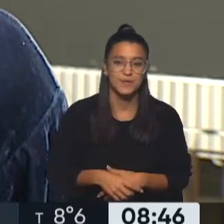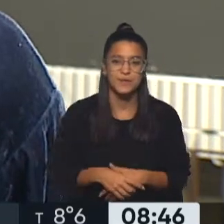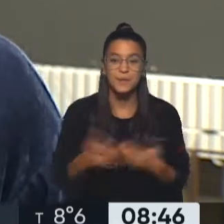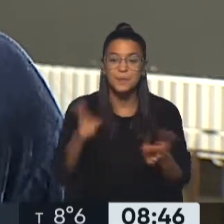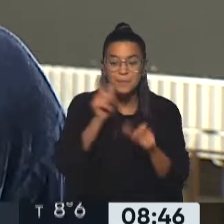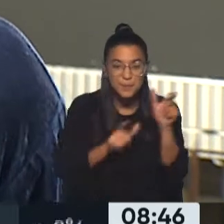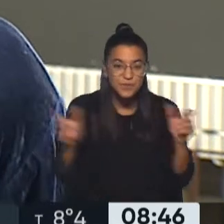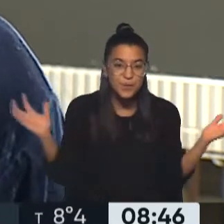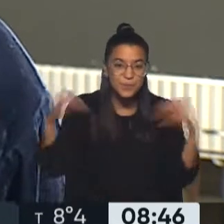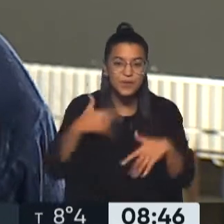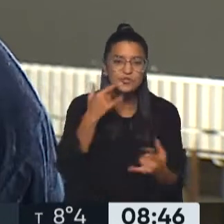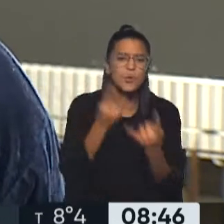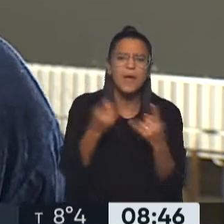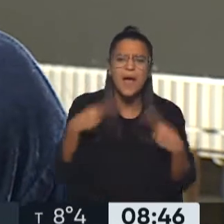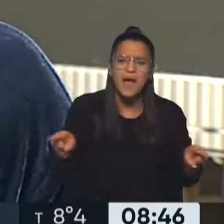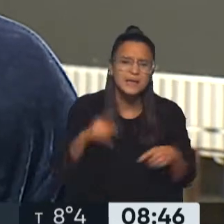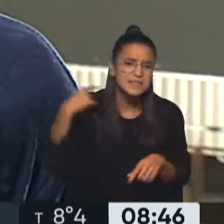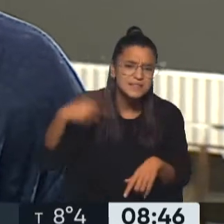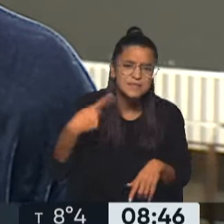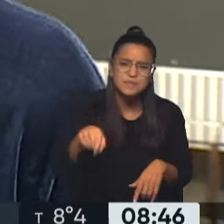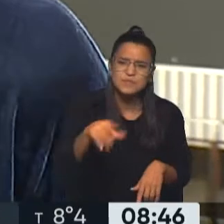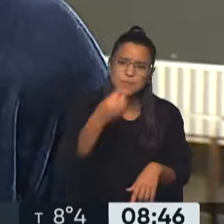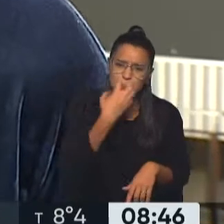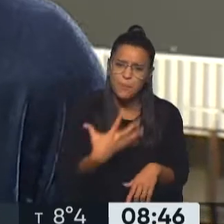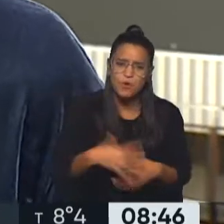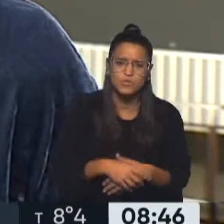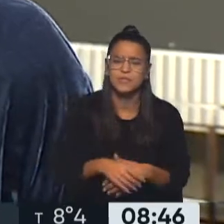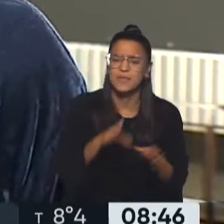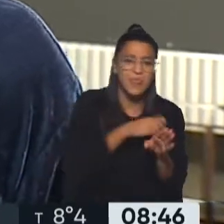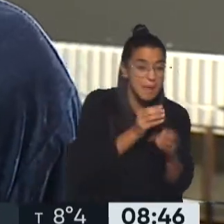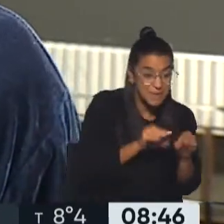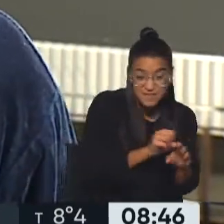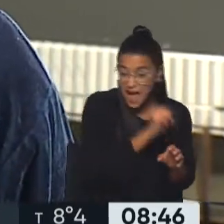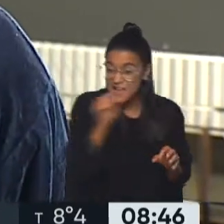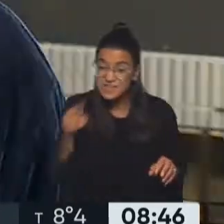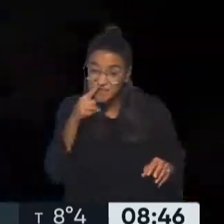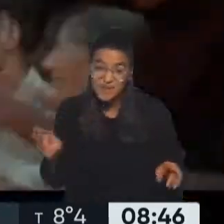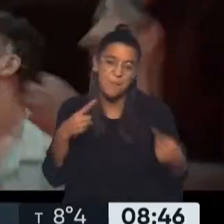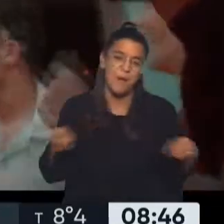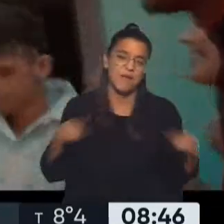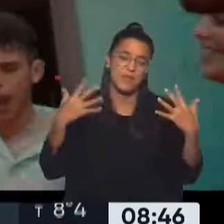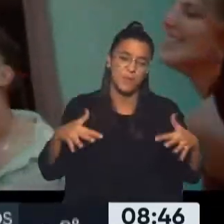La gente que viene a los shows canta todas las canciones aparte, eso es hermoso, así que desde el principio a fin sé que vamos a cantar un montón.